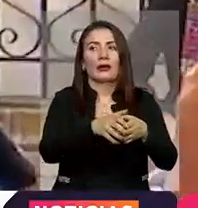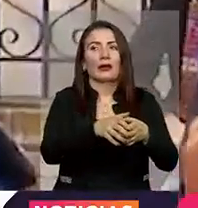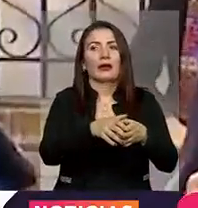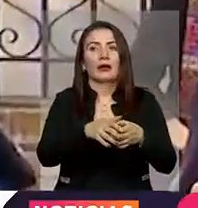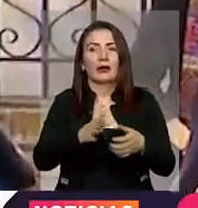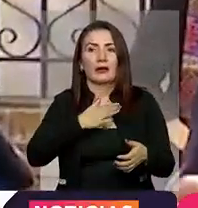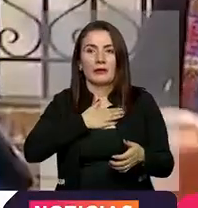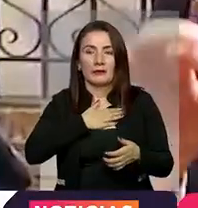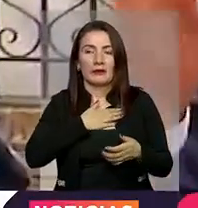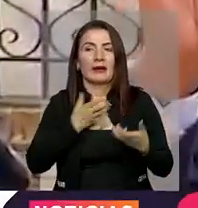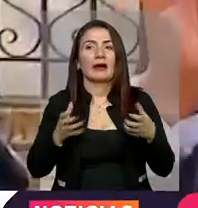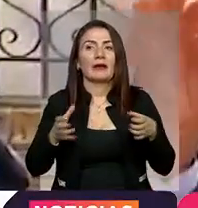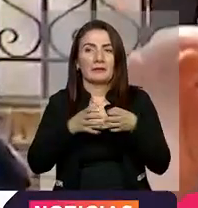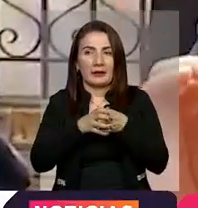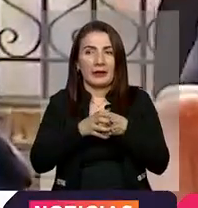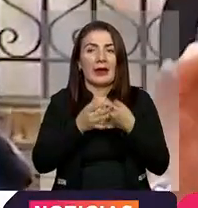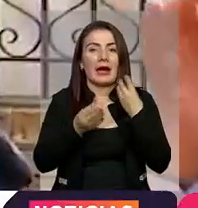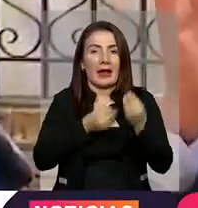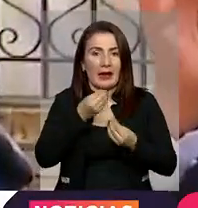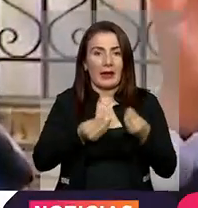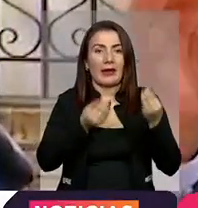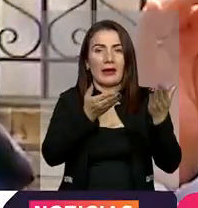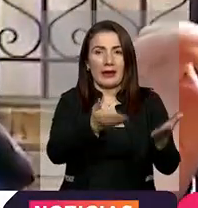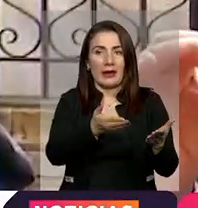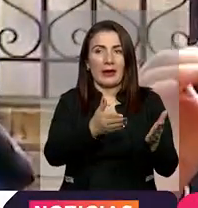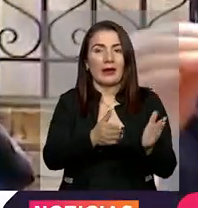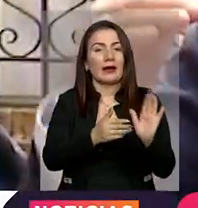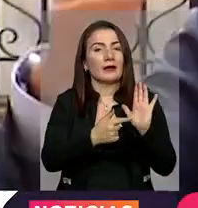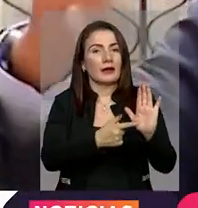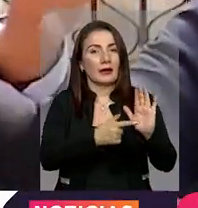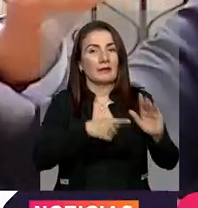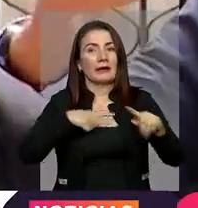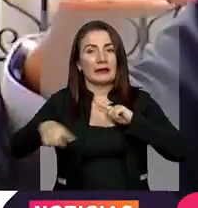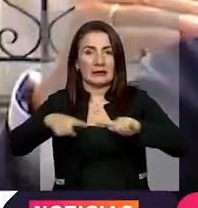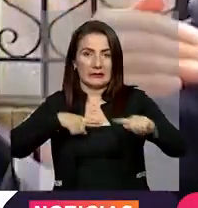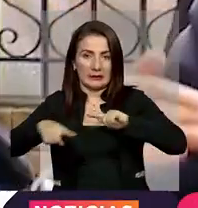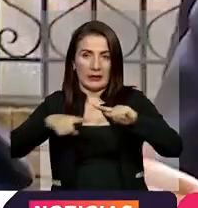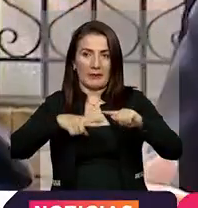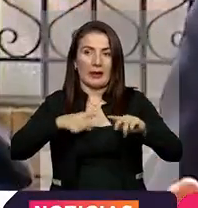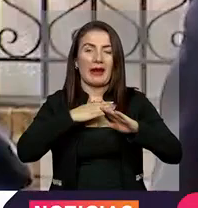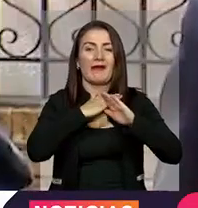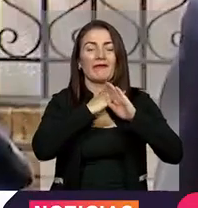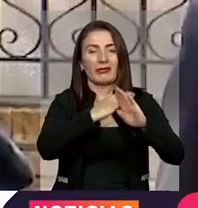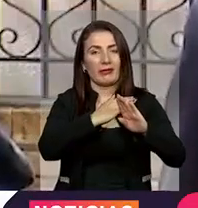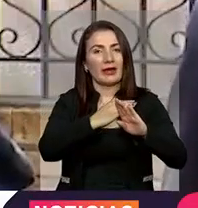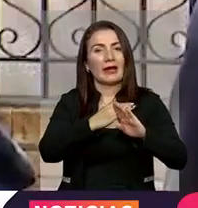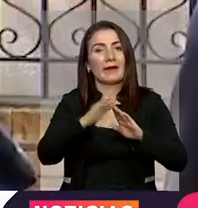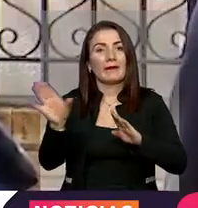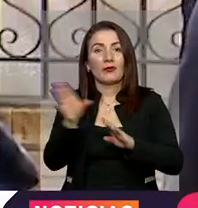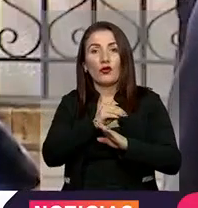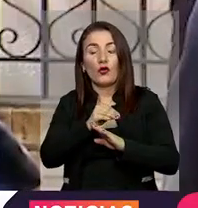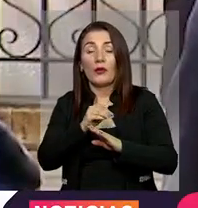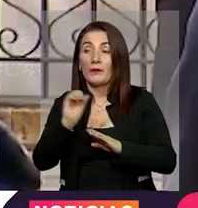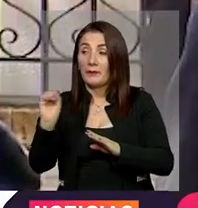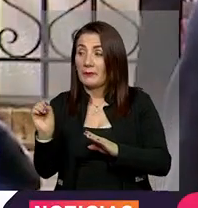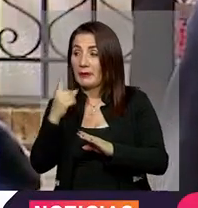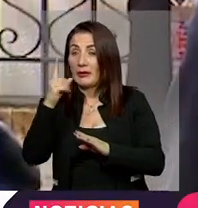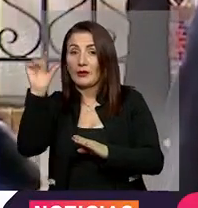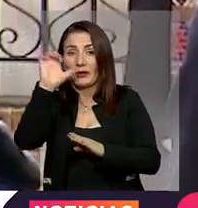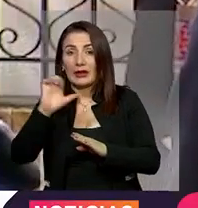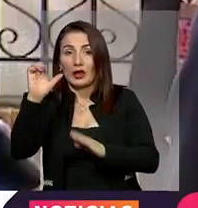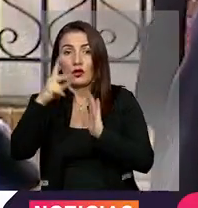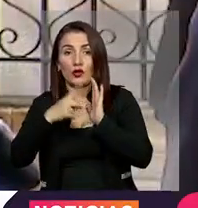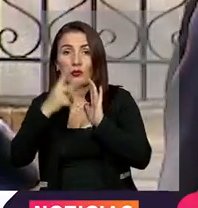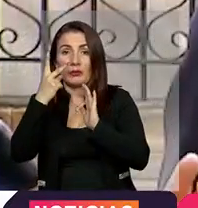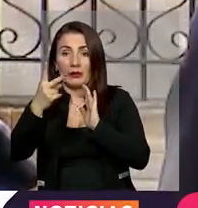su competencia tiene que presentar el acto administrativo para evitar que a partir del 1 de enero